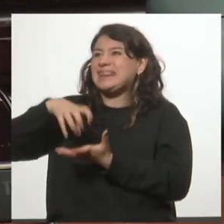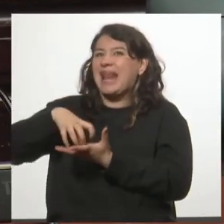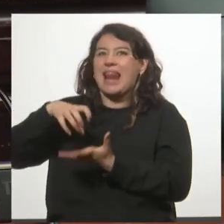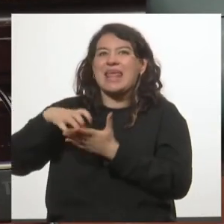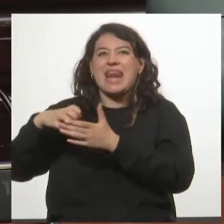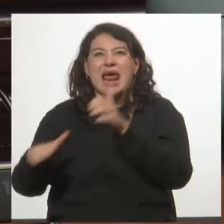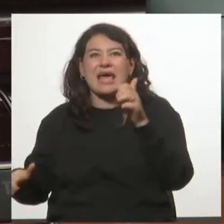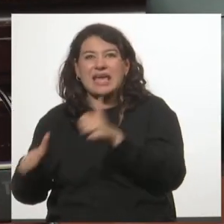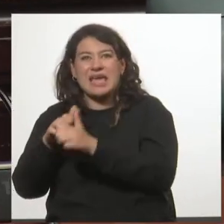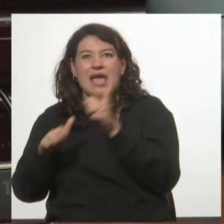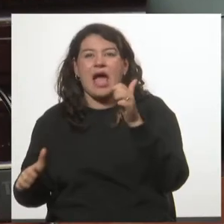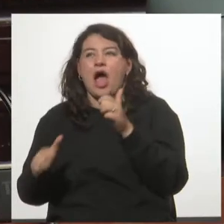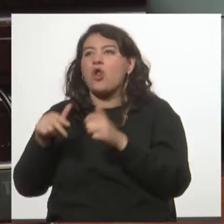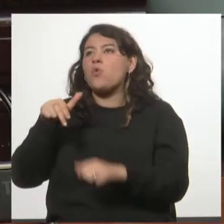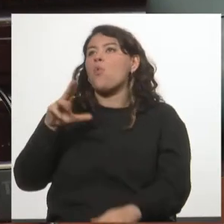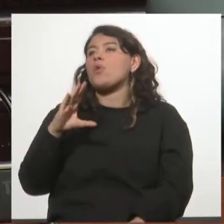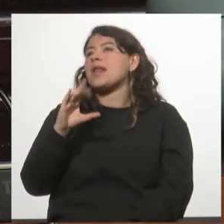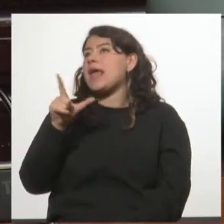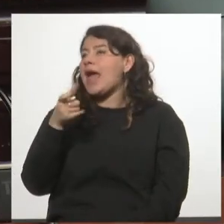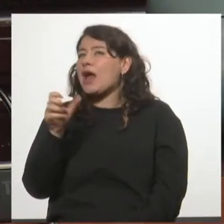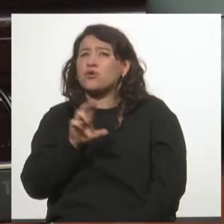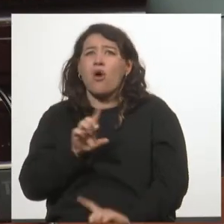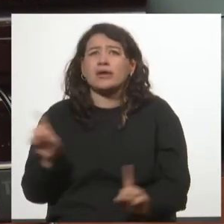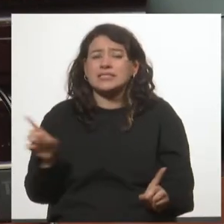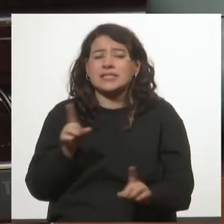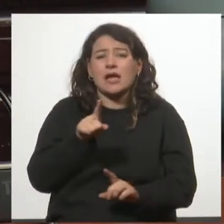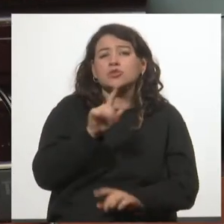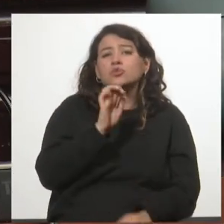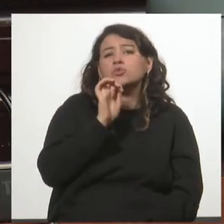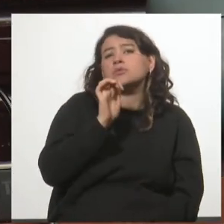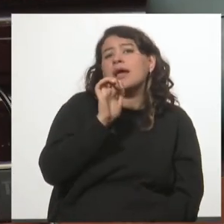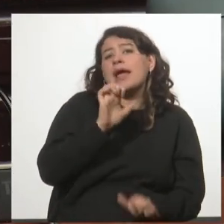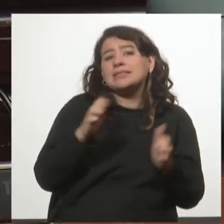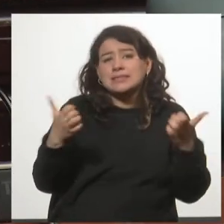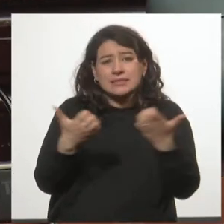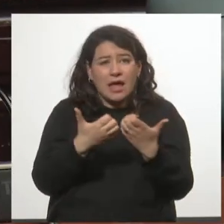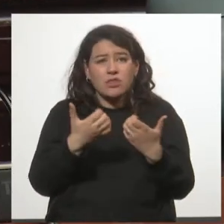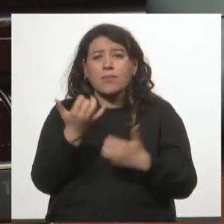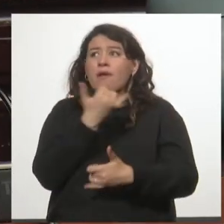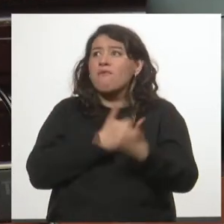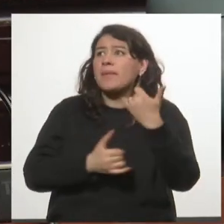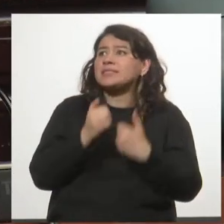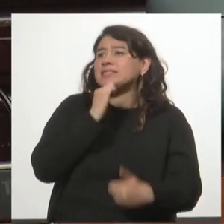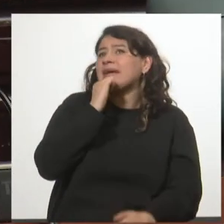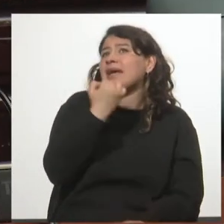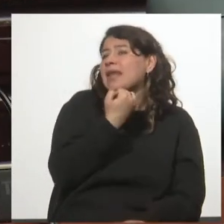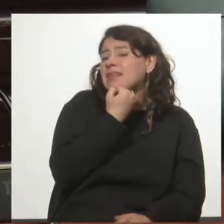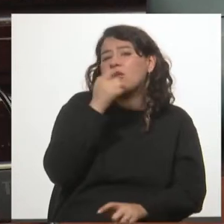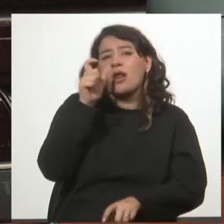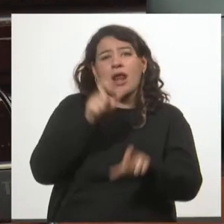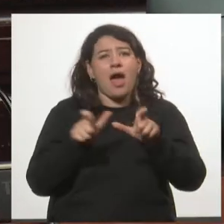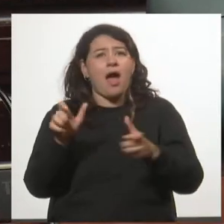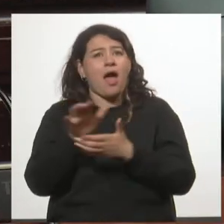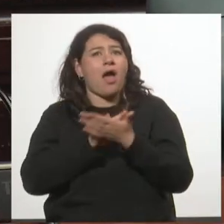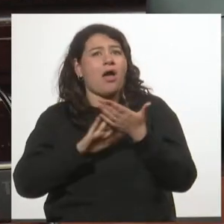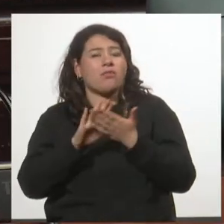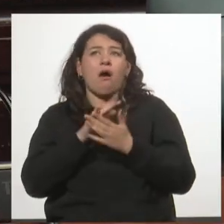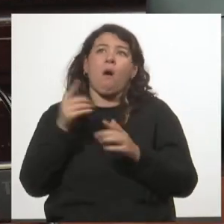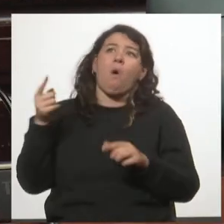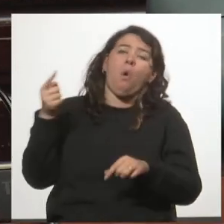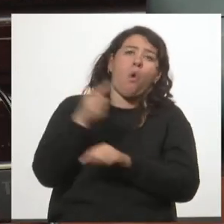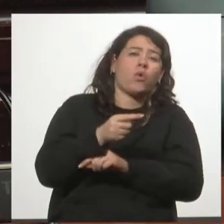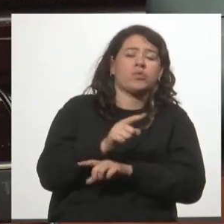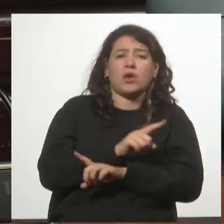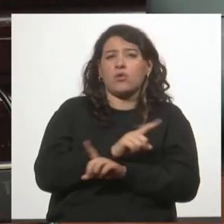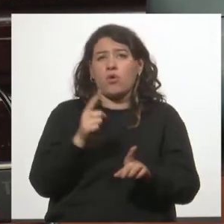hablando de un estadio y sin embargo se declaró secreto y nadie aparentemente objeto ves desde